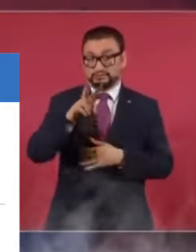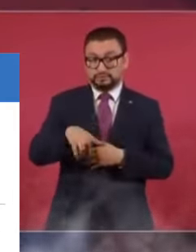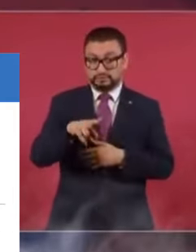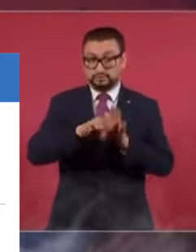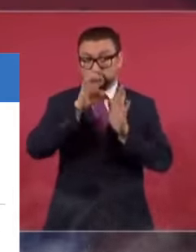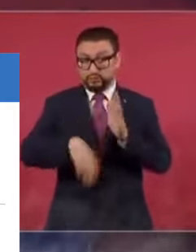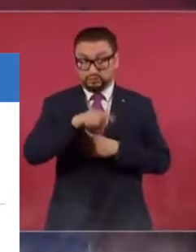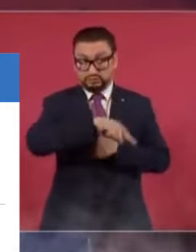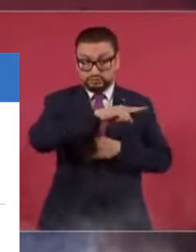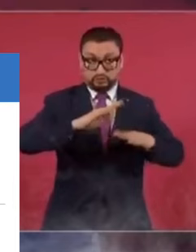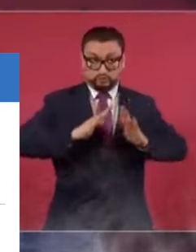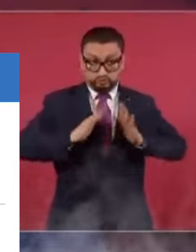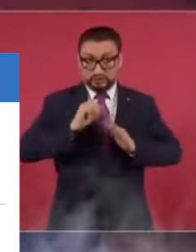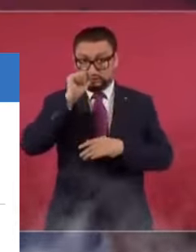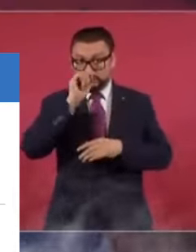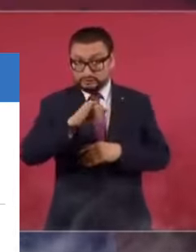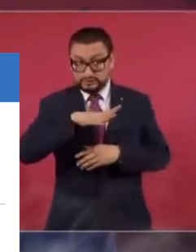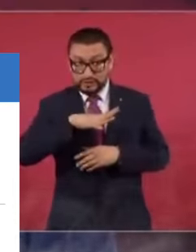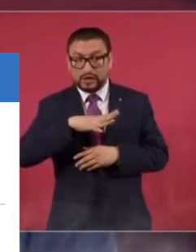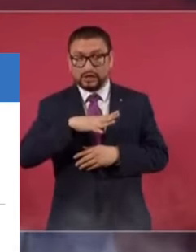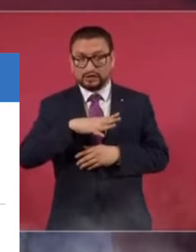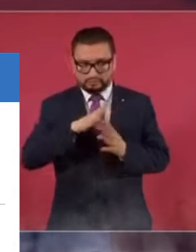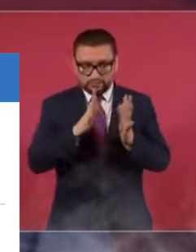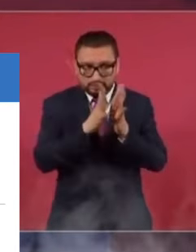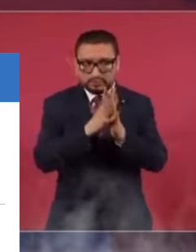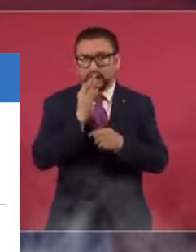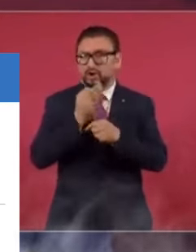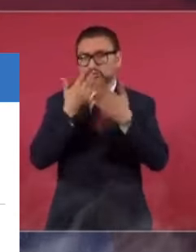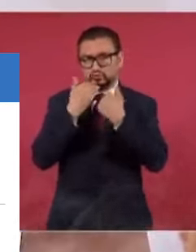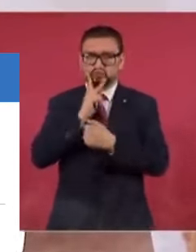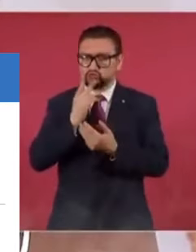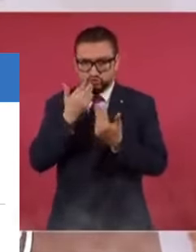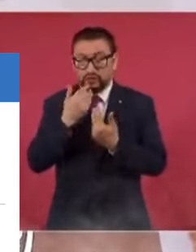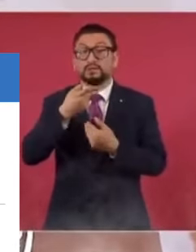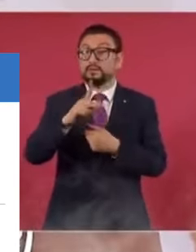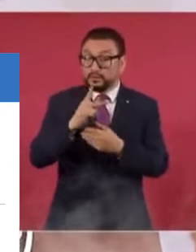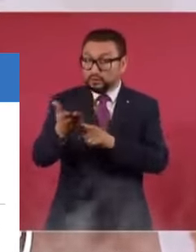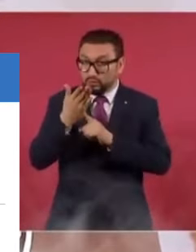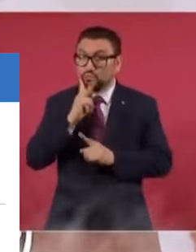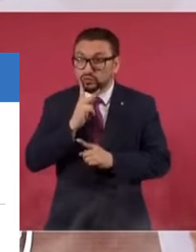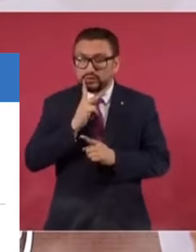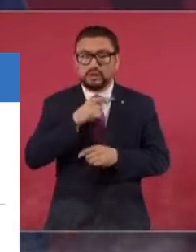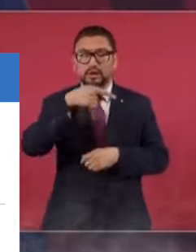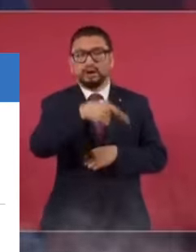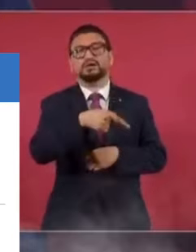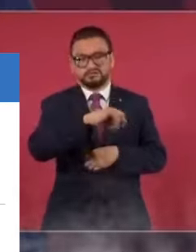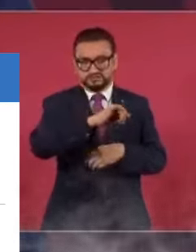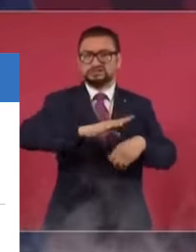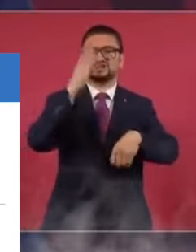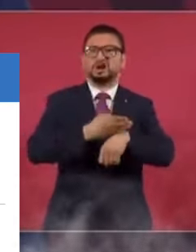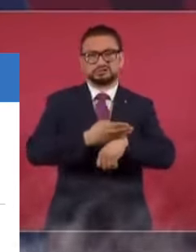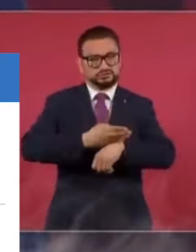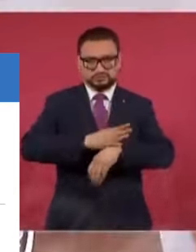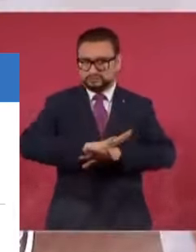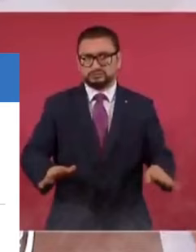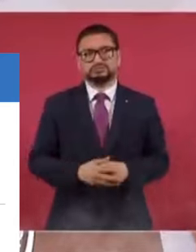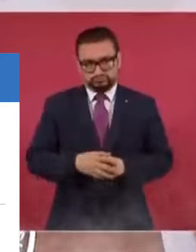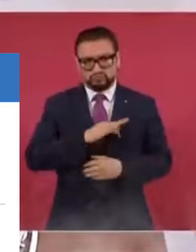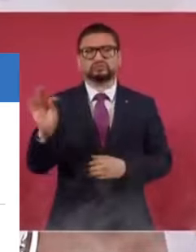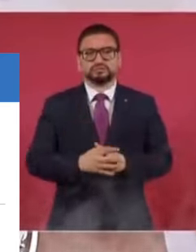el ejército participó, porque hasta ahora no tenemos los elementos, pero si participó el ejército, se castiga a quien sea. Es